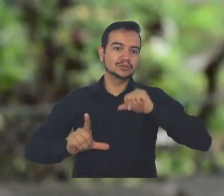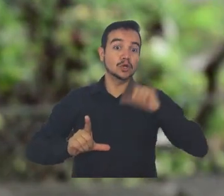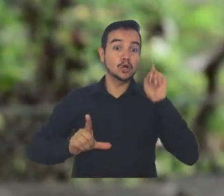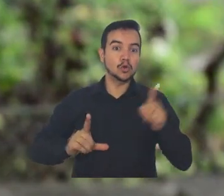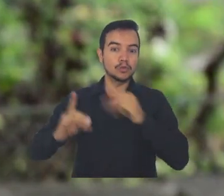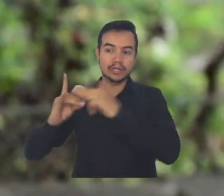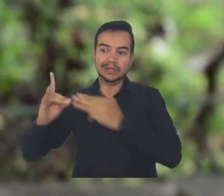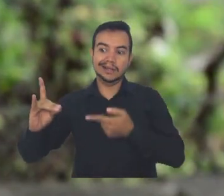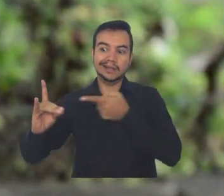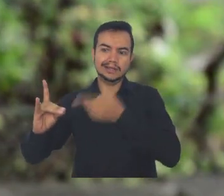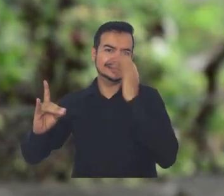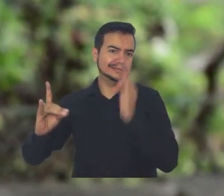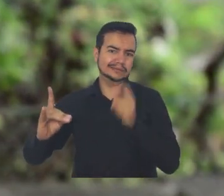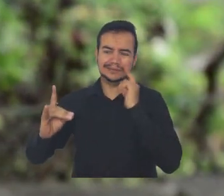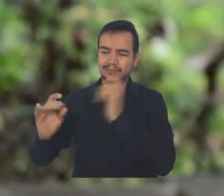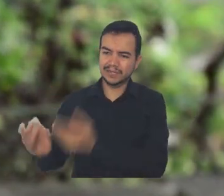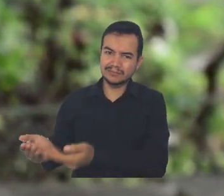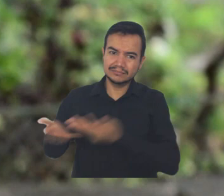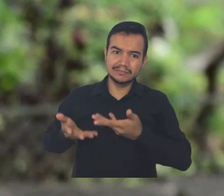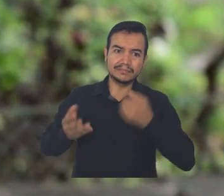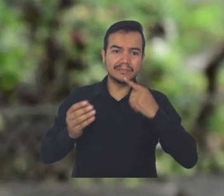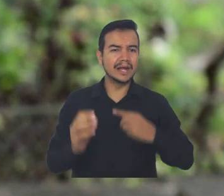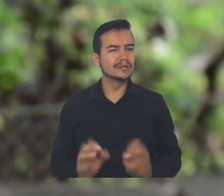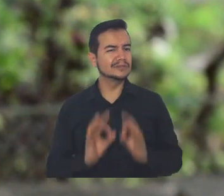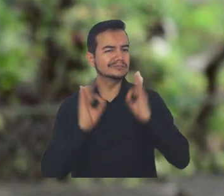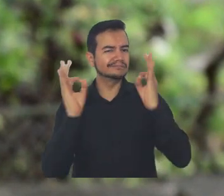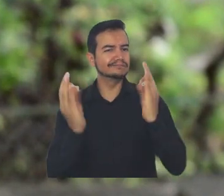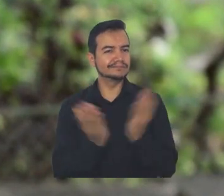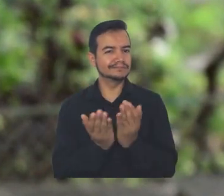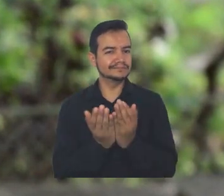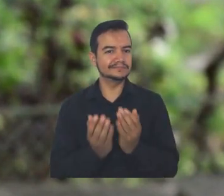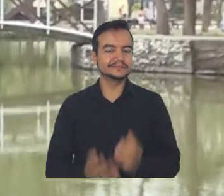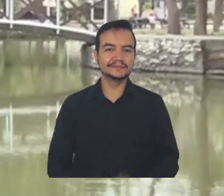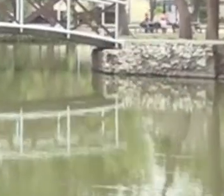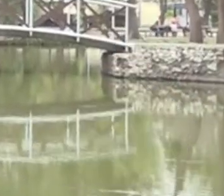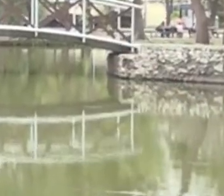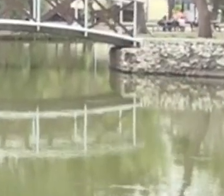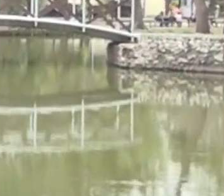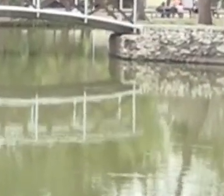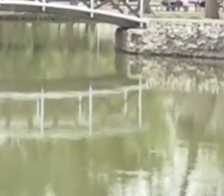es una universidad que se preocupa por la calidad de educación de los estudiantes.